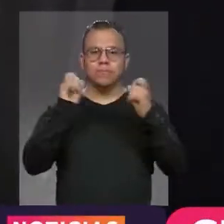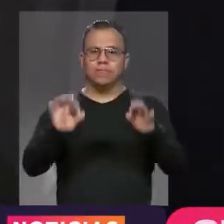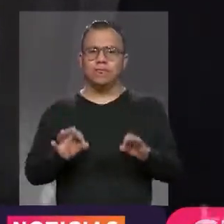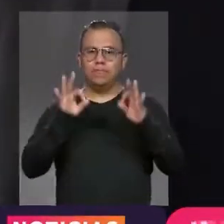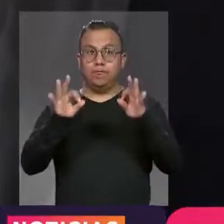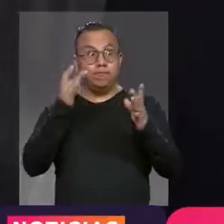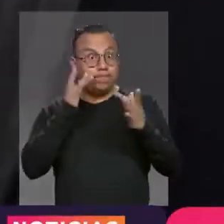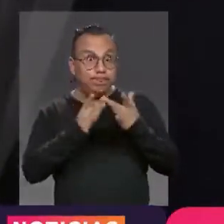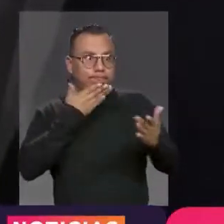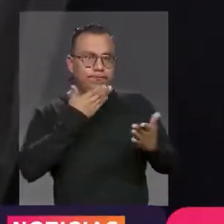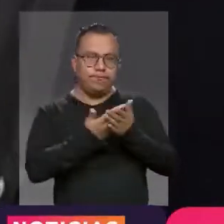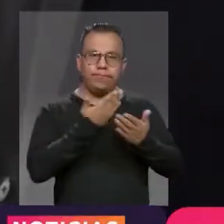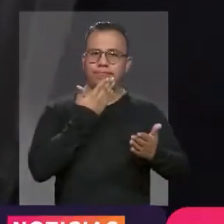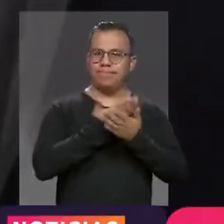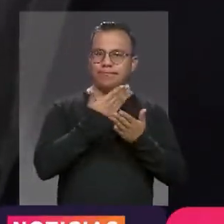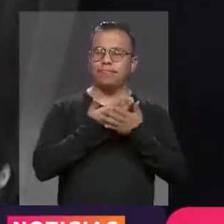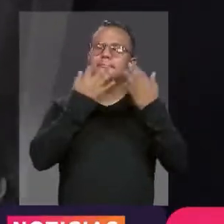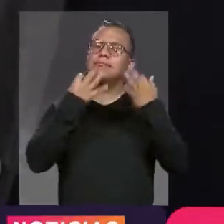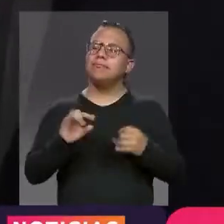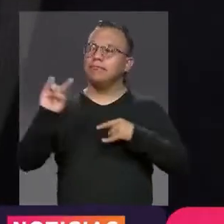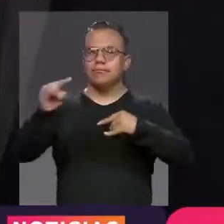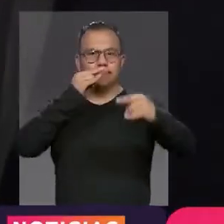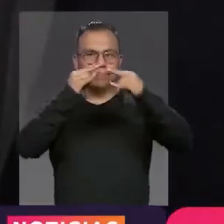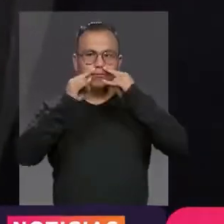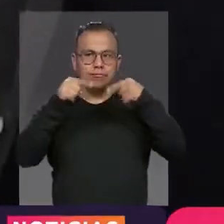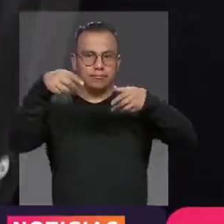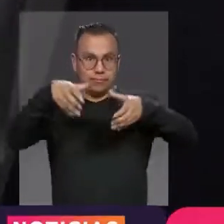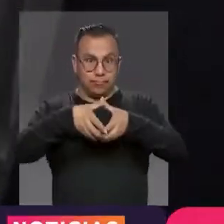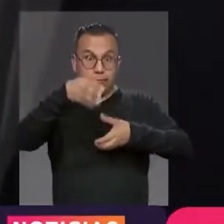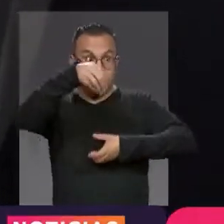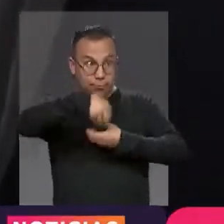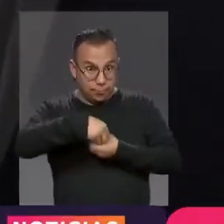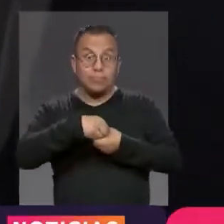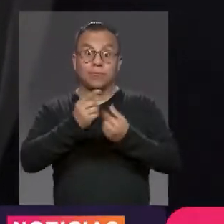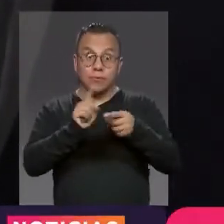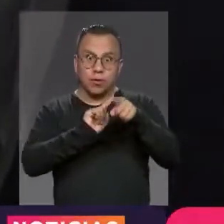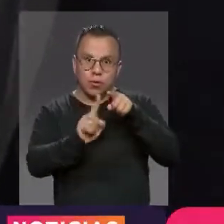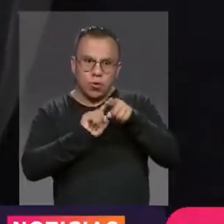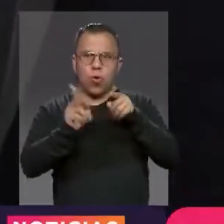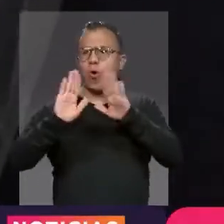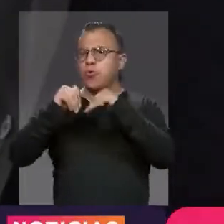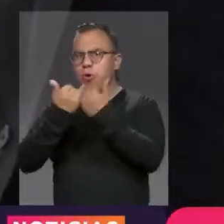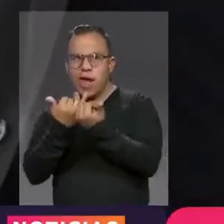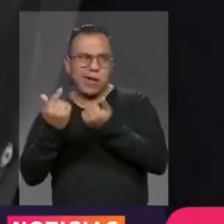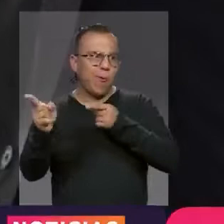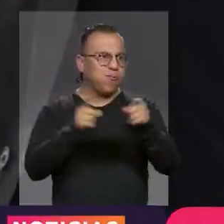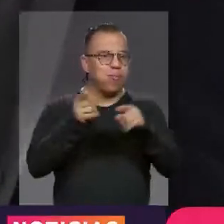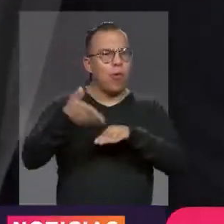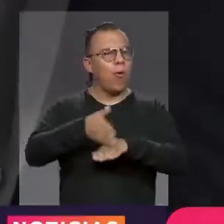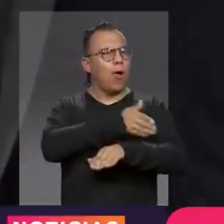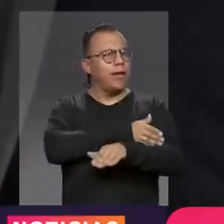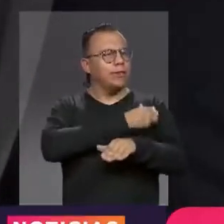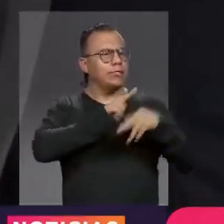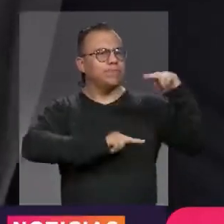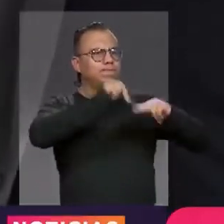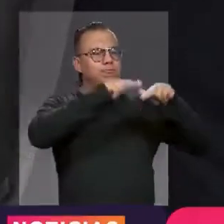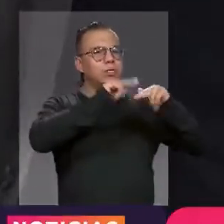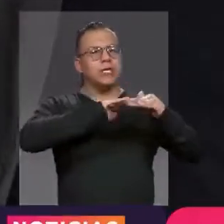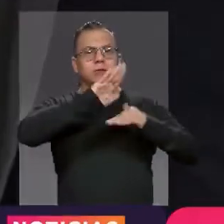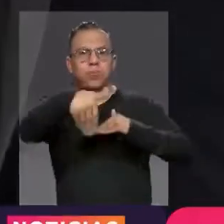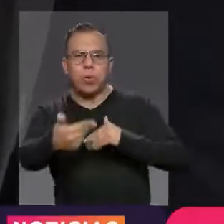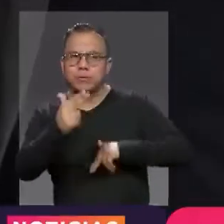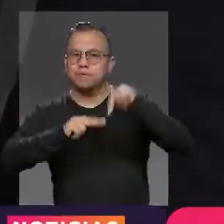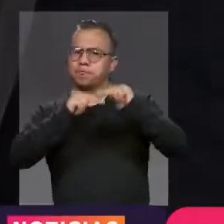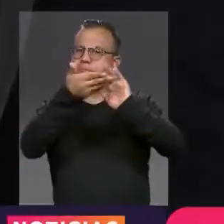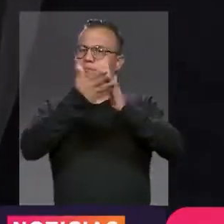aire. Y gracias a eso sabemos cómo está la calidad del aire, por ejemplo, dentro de este bus, o cómo está en un colegio, o cómo está antes y después de una obra, o cómo está antes